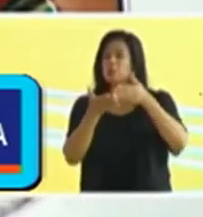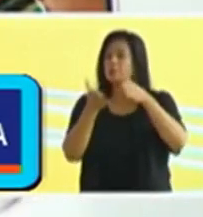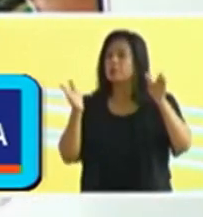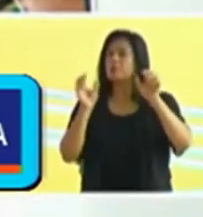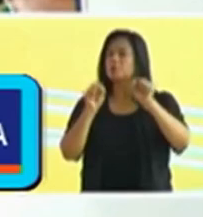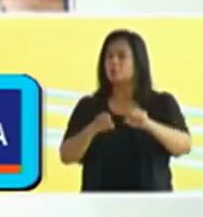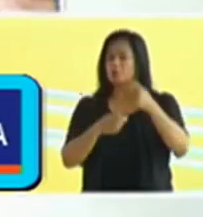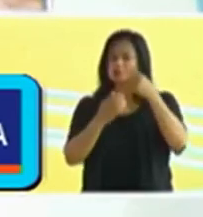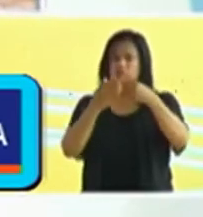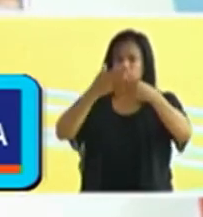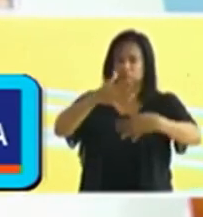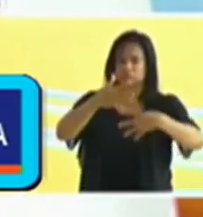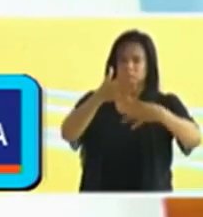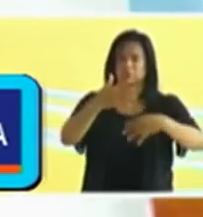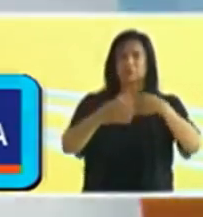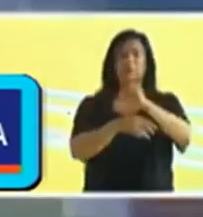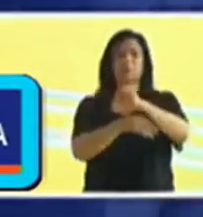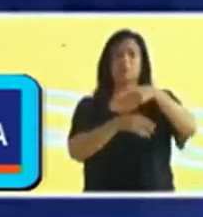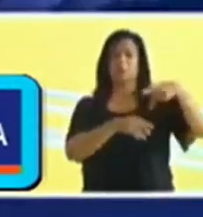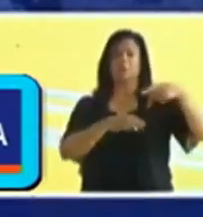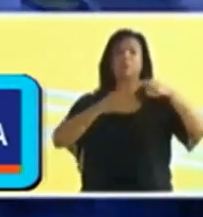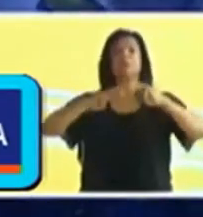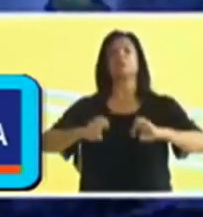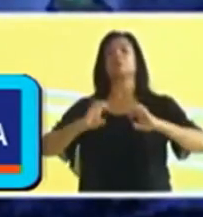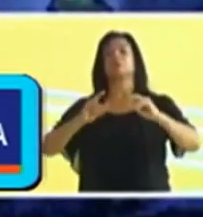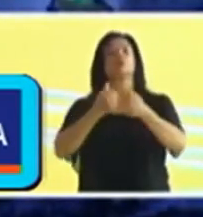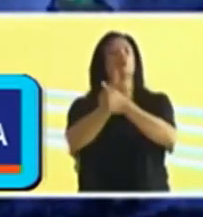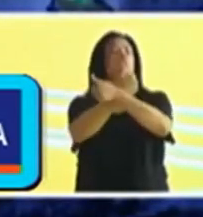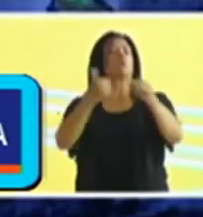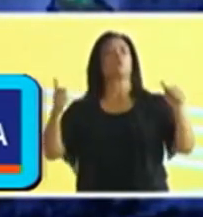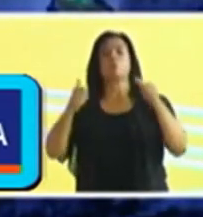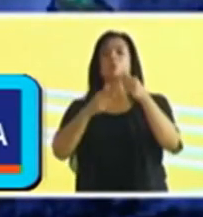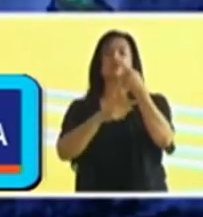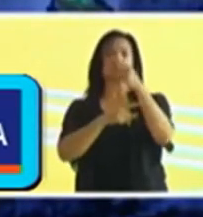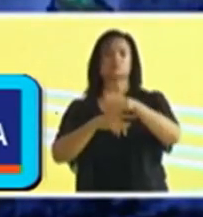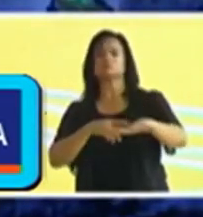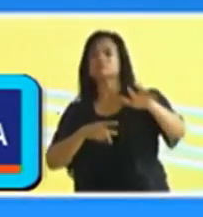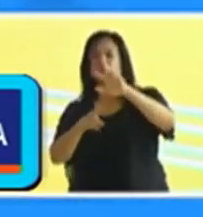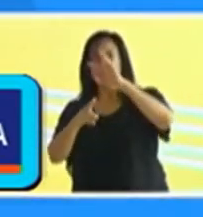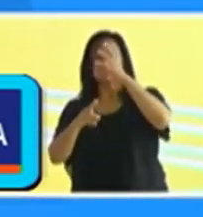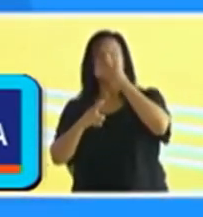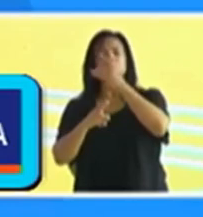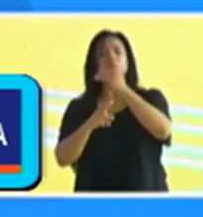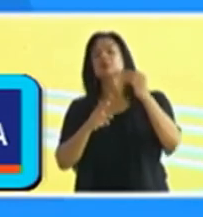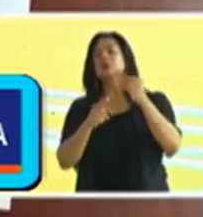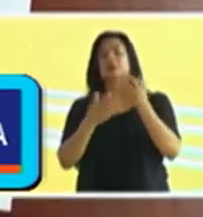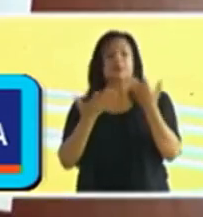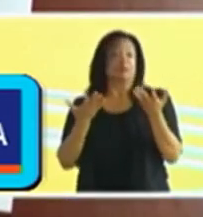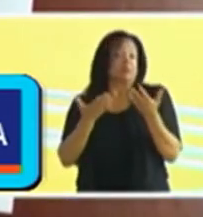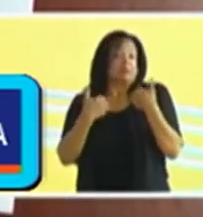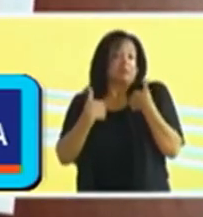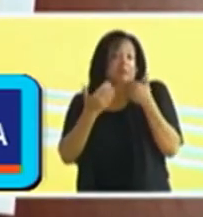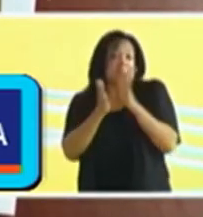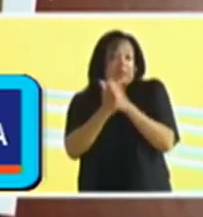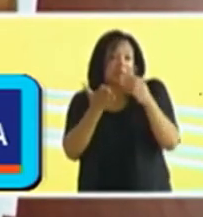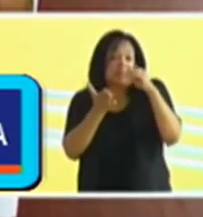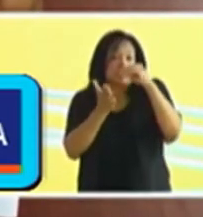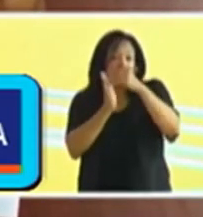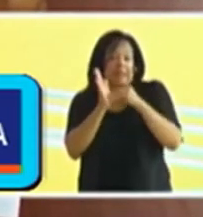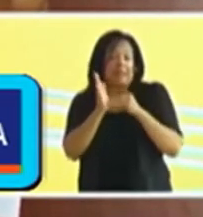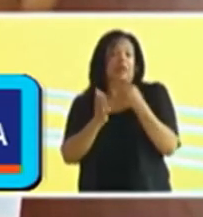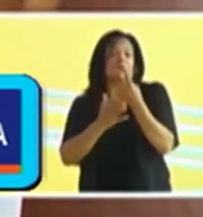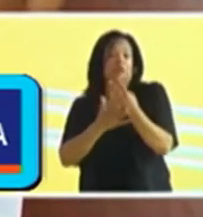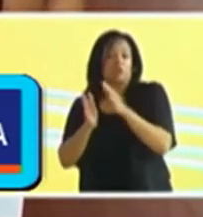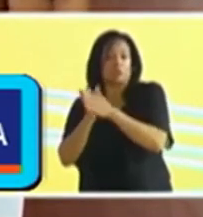podrán ser descargados por la plataforma del MINER y desde cualquier lugar del territorio nacional. ¿Qué contiene tu libro? Contiene 2 páginas